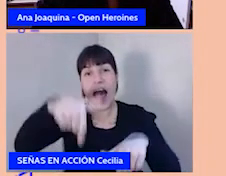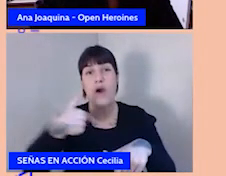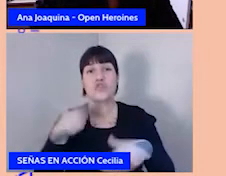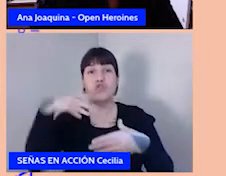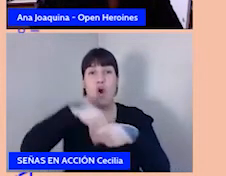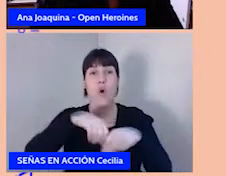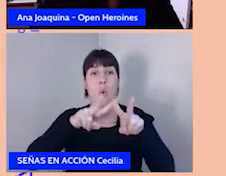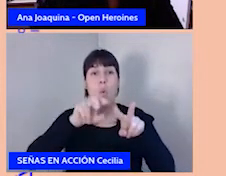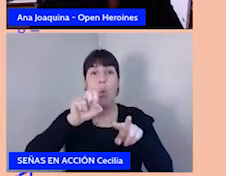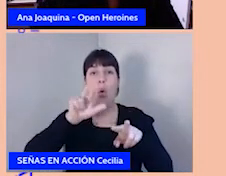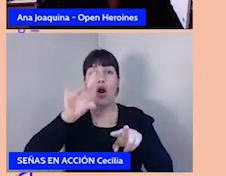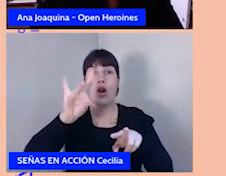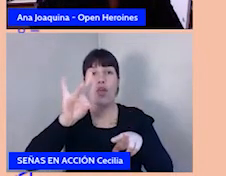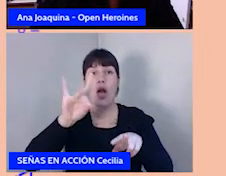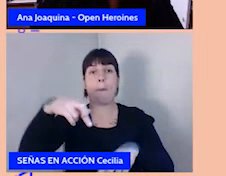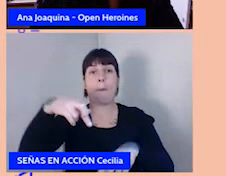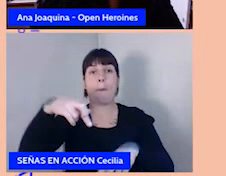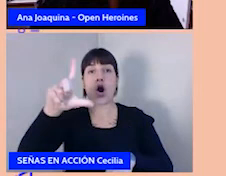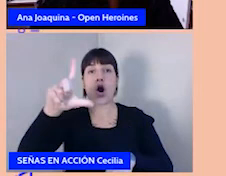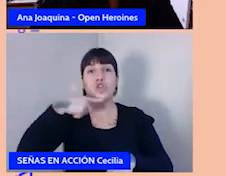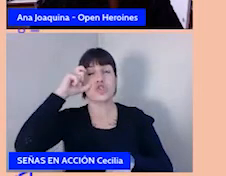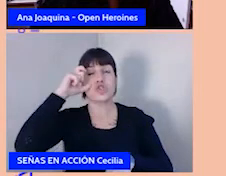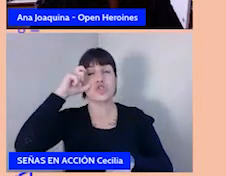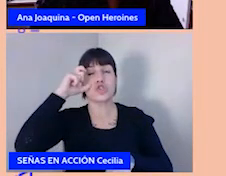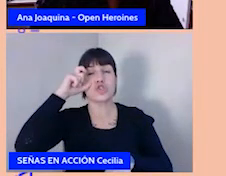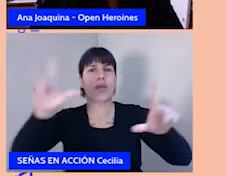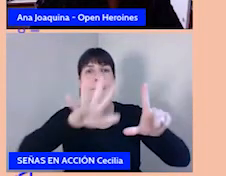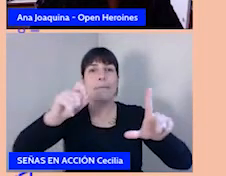y plataforma de storytelling para mujeres con alcance global.